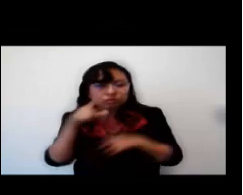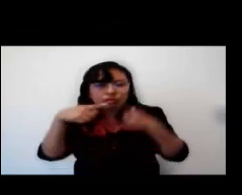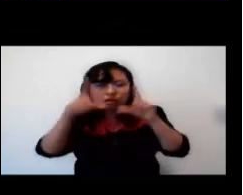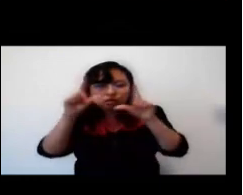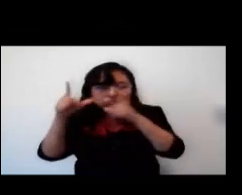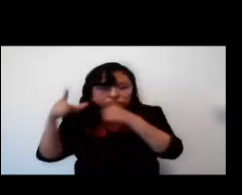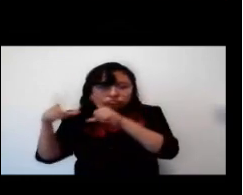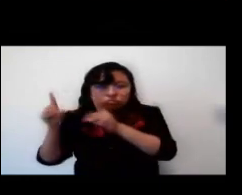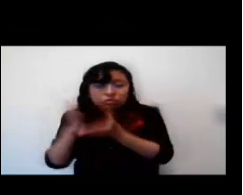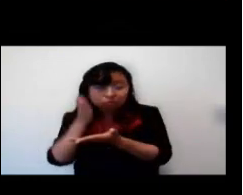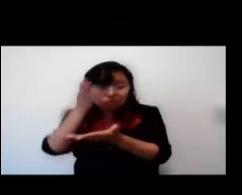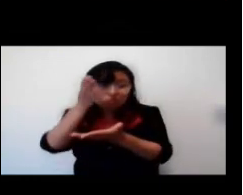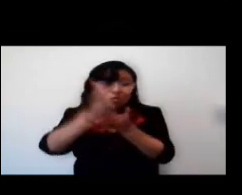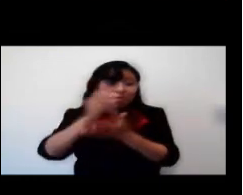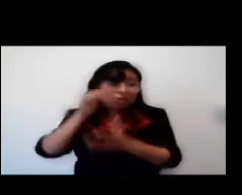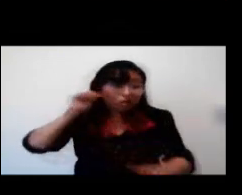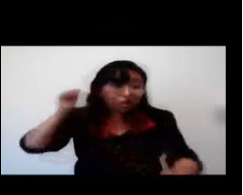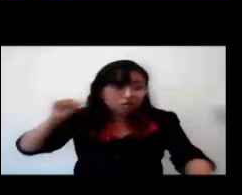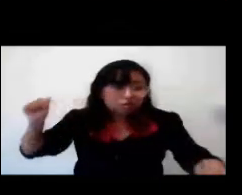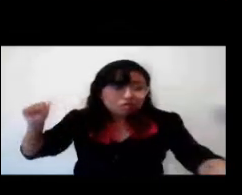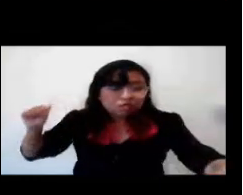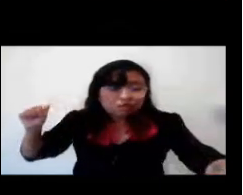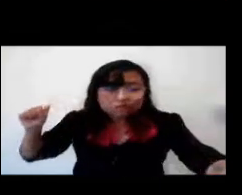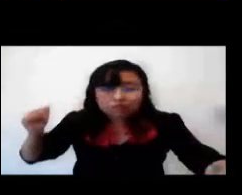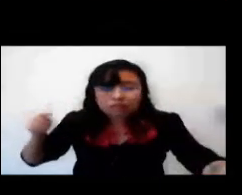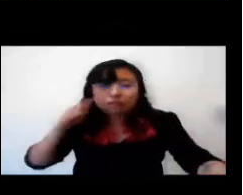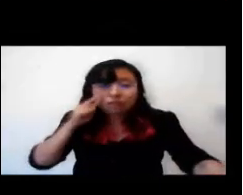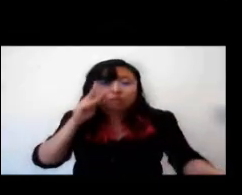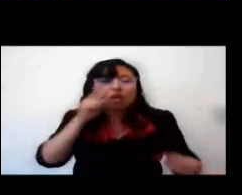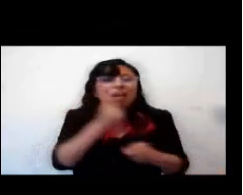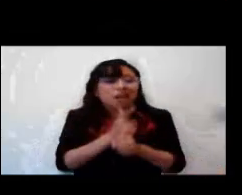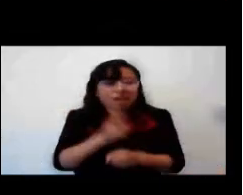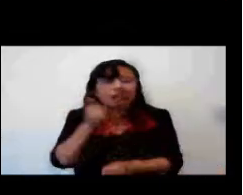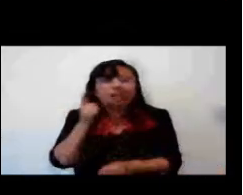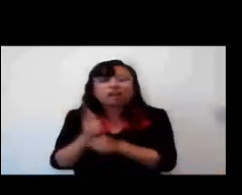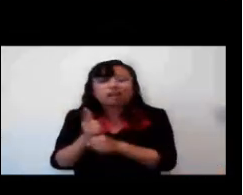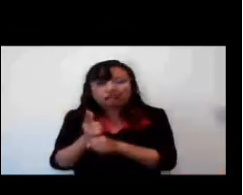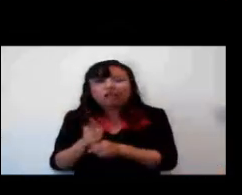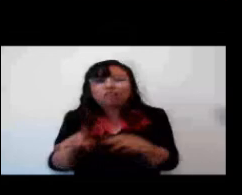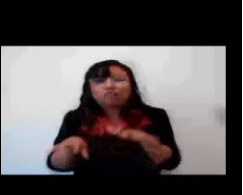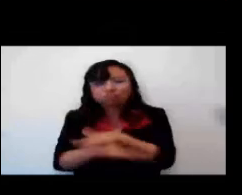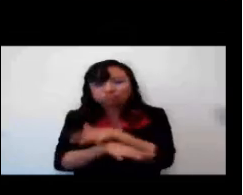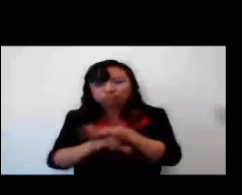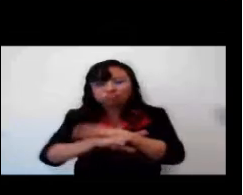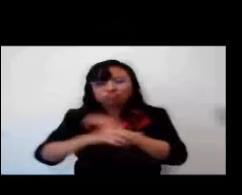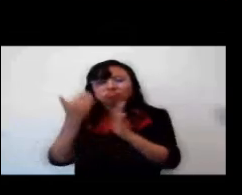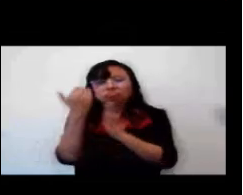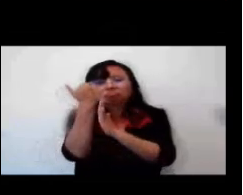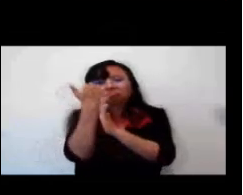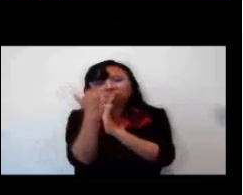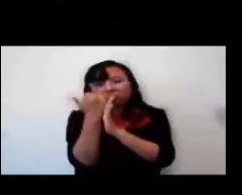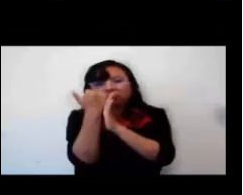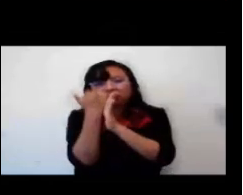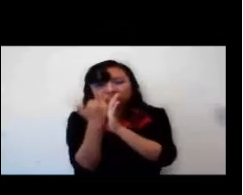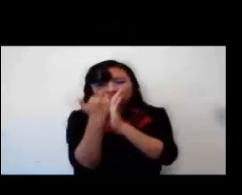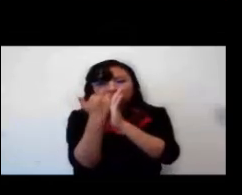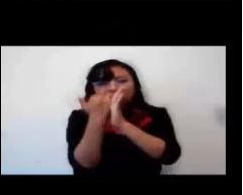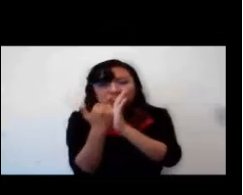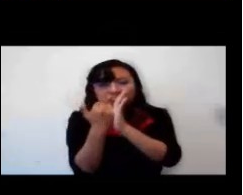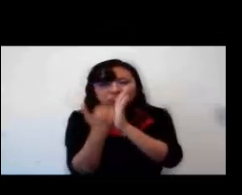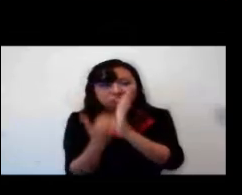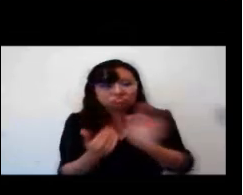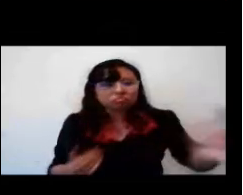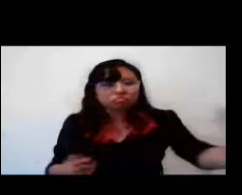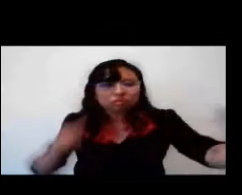una audiometría, van a empezar a ver que su audiometría empieza a caer. Y puede caer y puede bajar de una manera